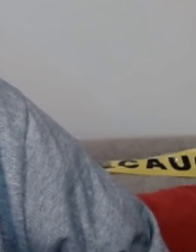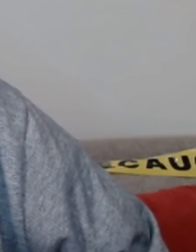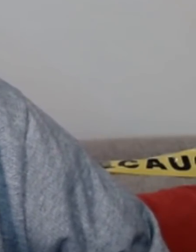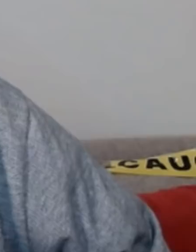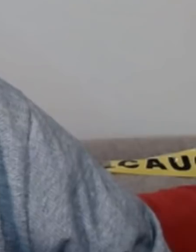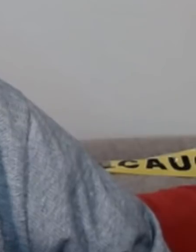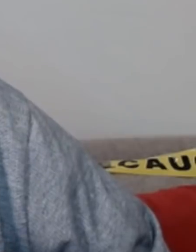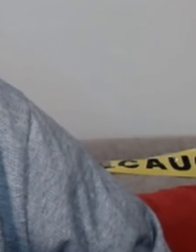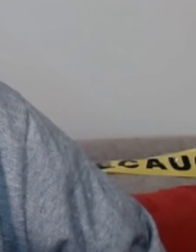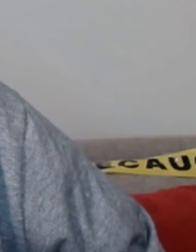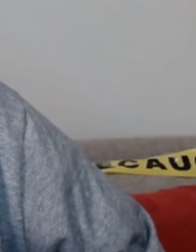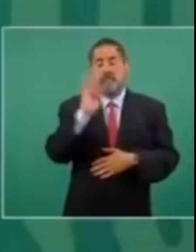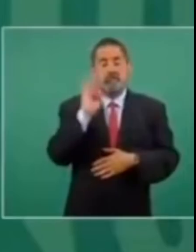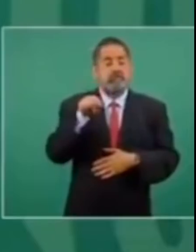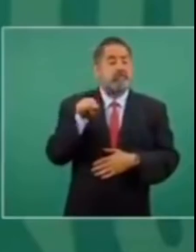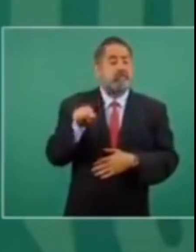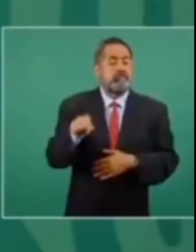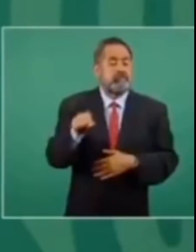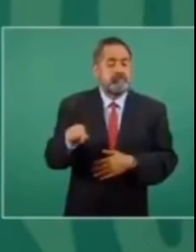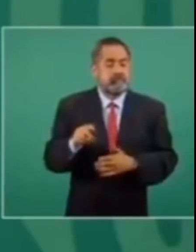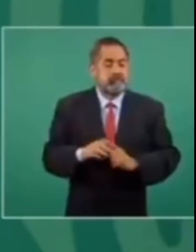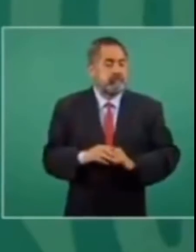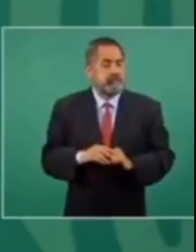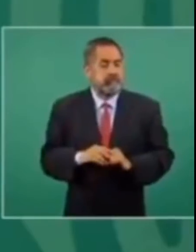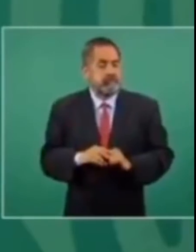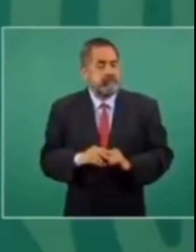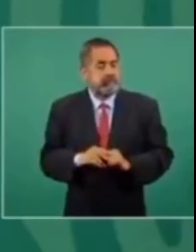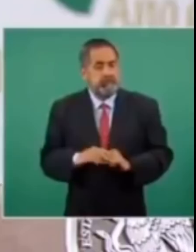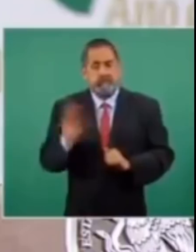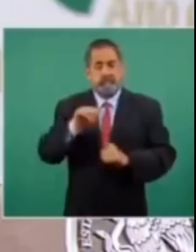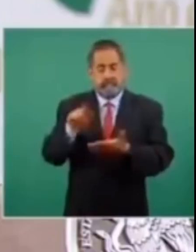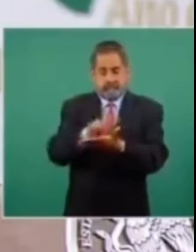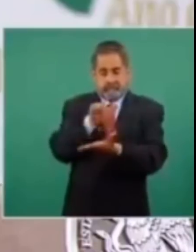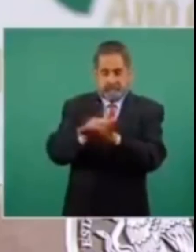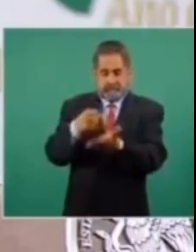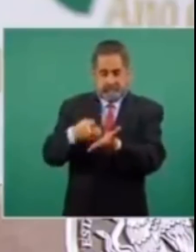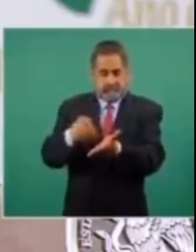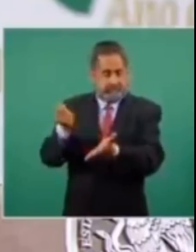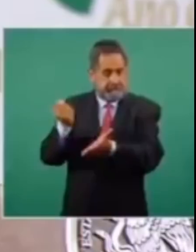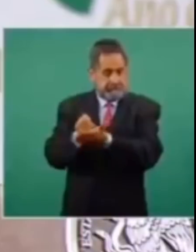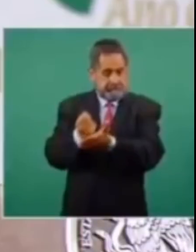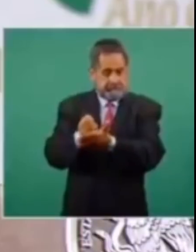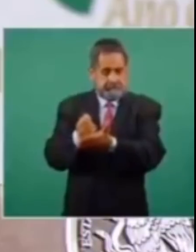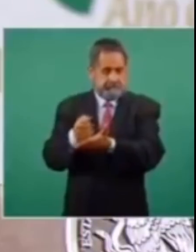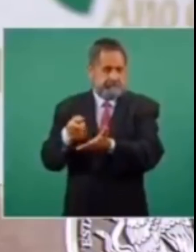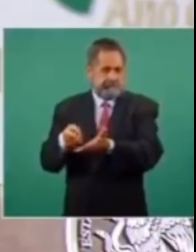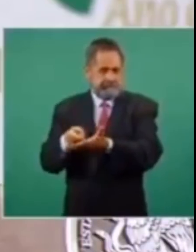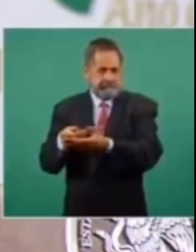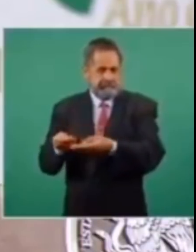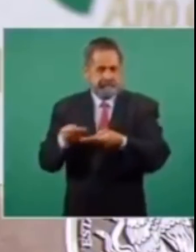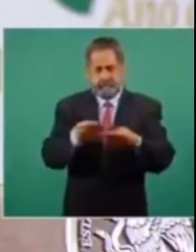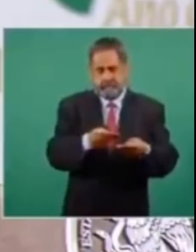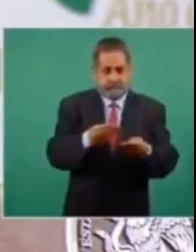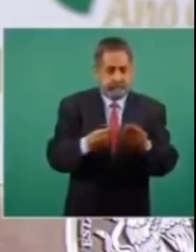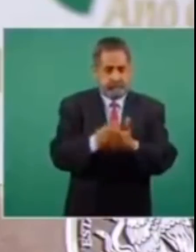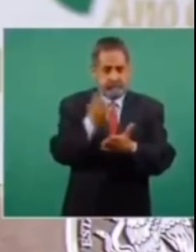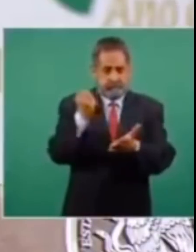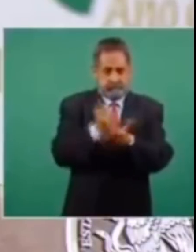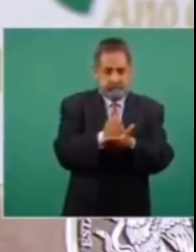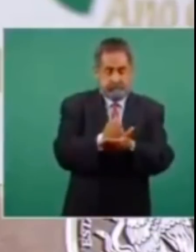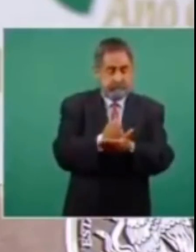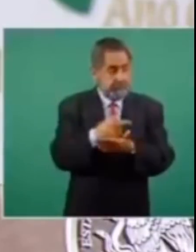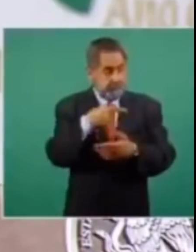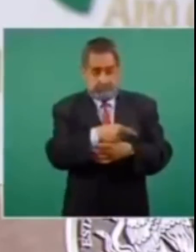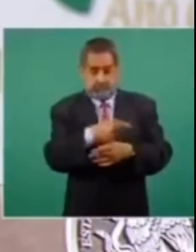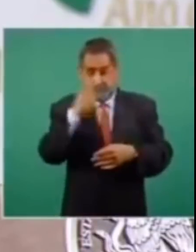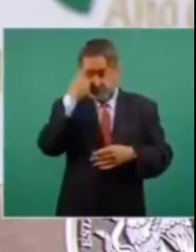mismo vamos a verlo ley o este ordenamiento lleva